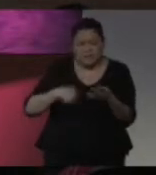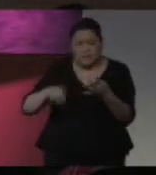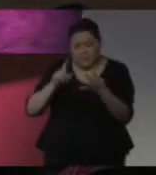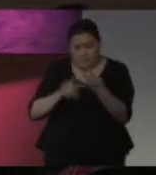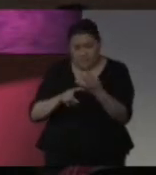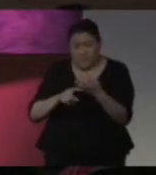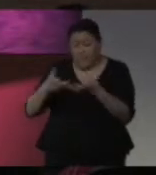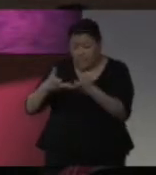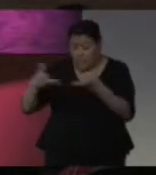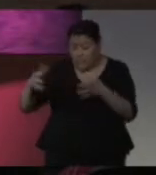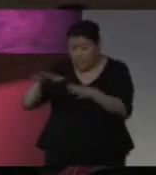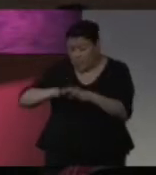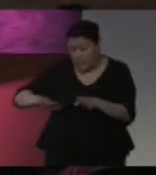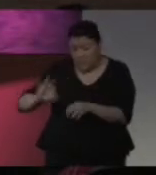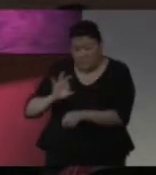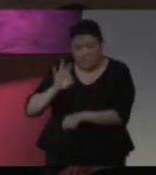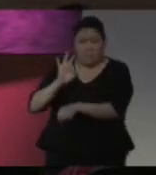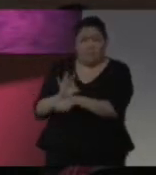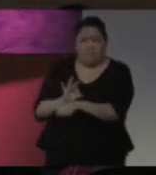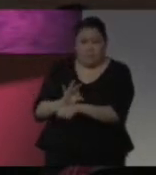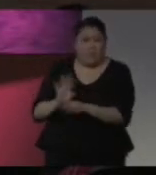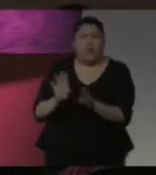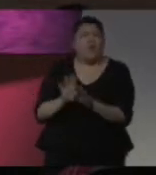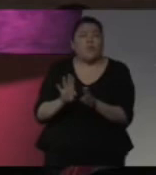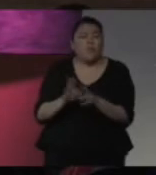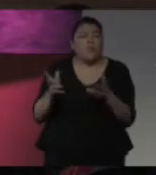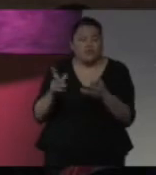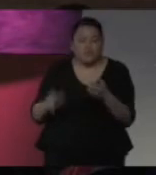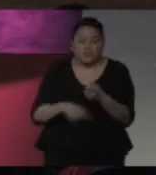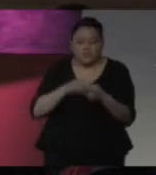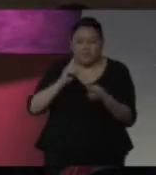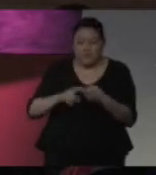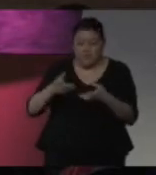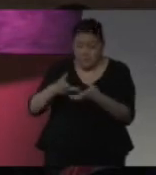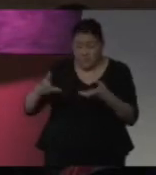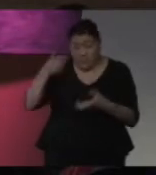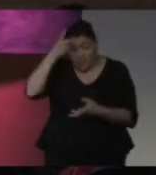y el Territorio, Propuesta de Tenencia y Usufructo Familiar